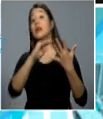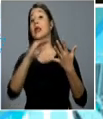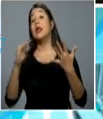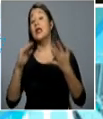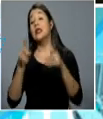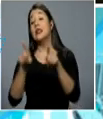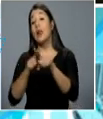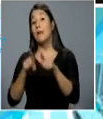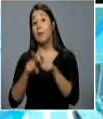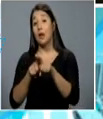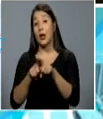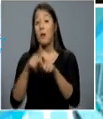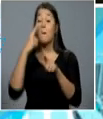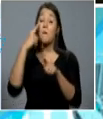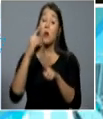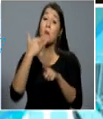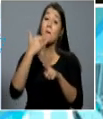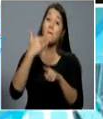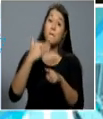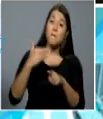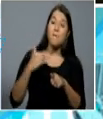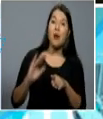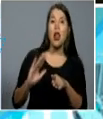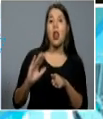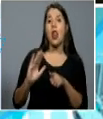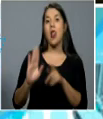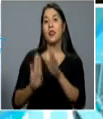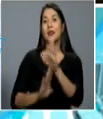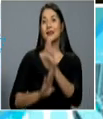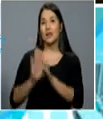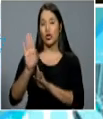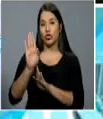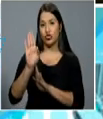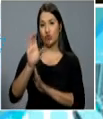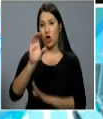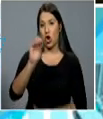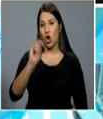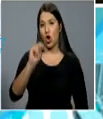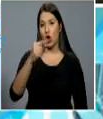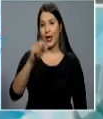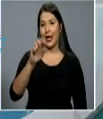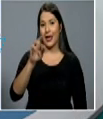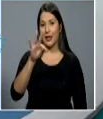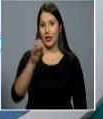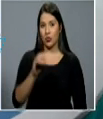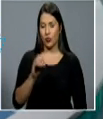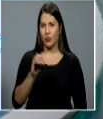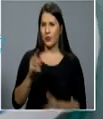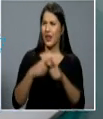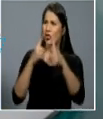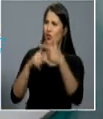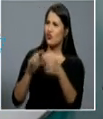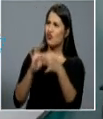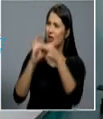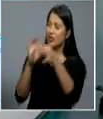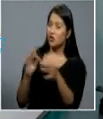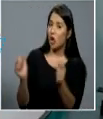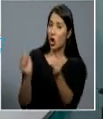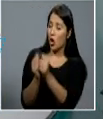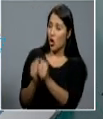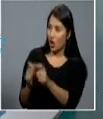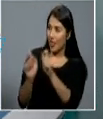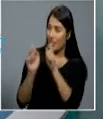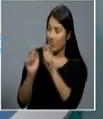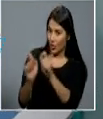que podrían ser las malformaciones congénitas. Don Gordon, entonces tiene que ver mucho con la educación